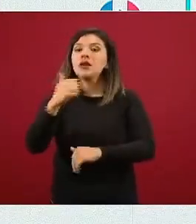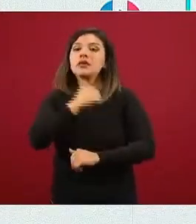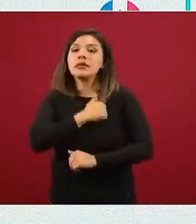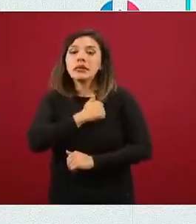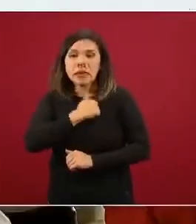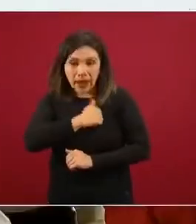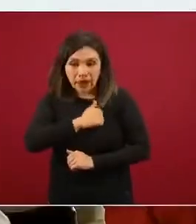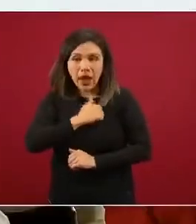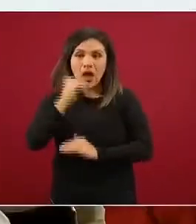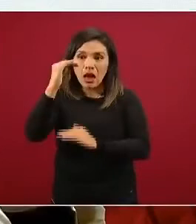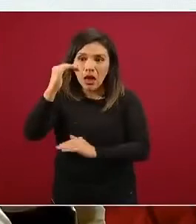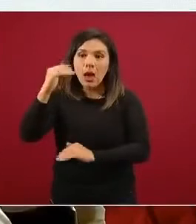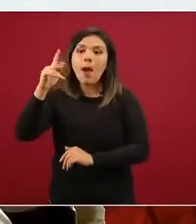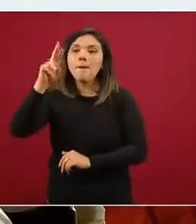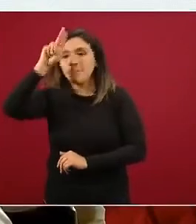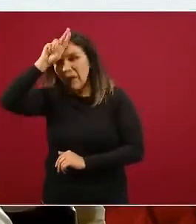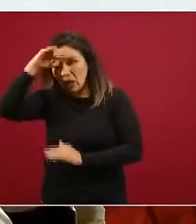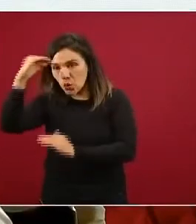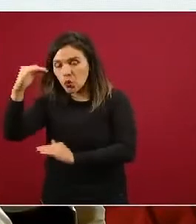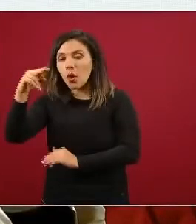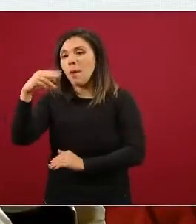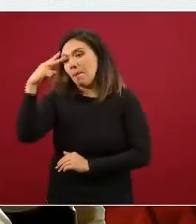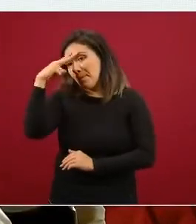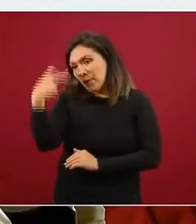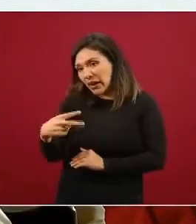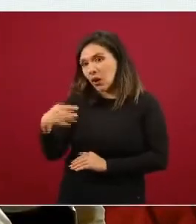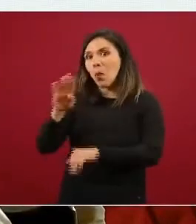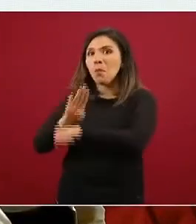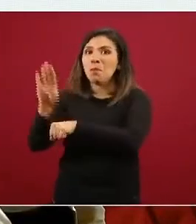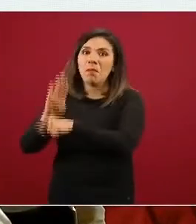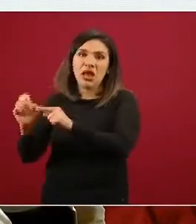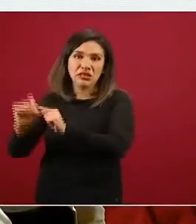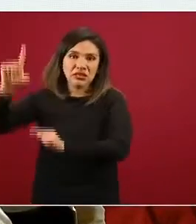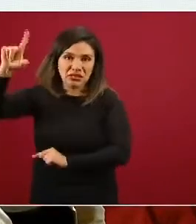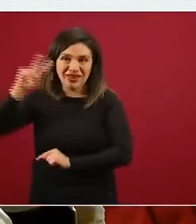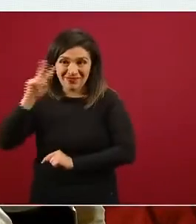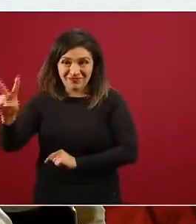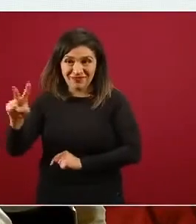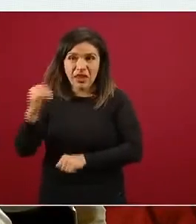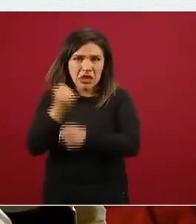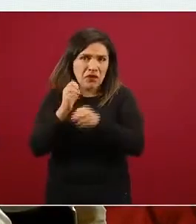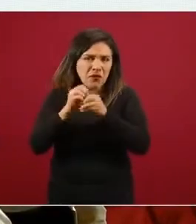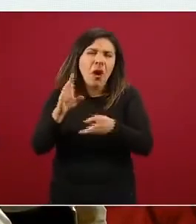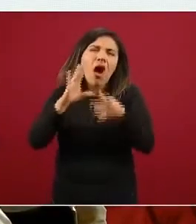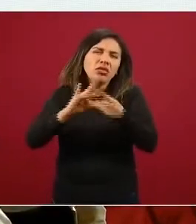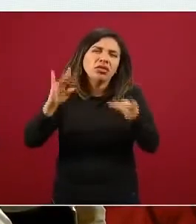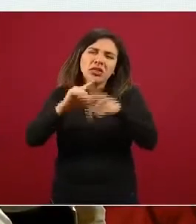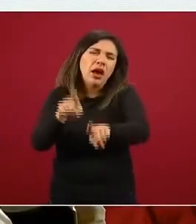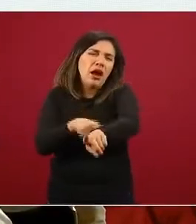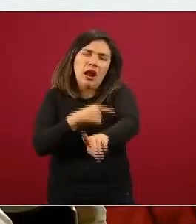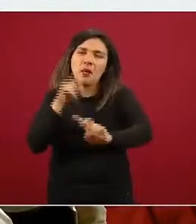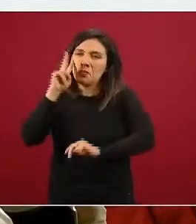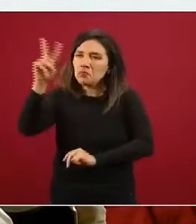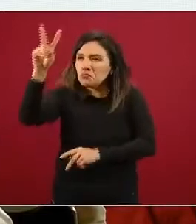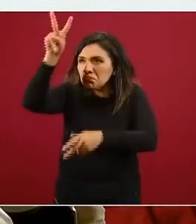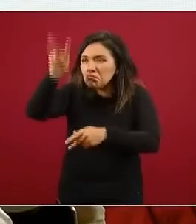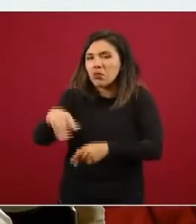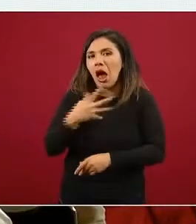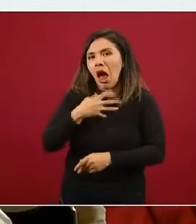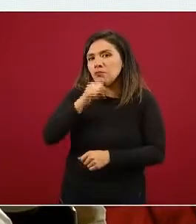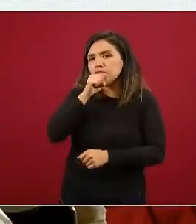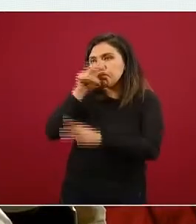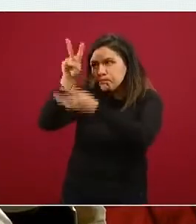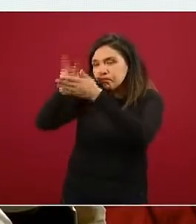Canadá, Perú, México y Brasil. Y ahí están los datos, ya no me detengo en explicar cada uno de